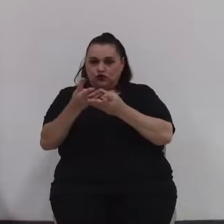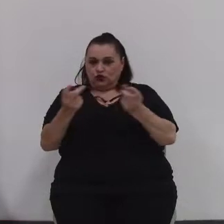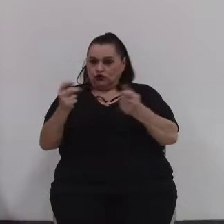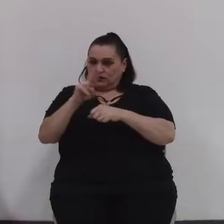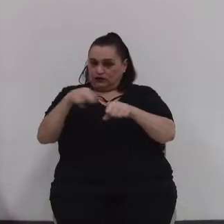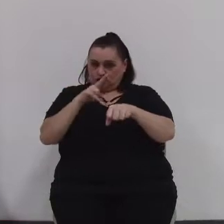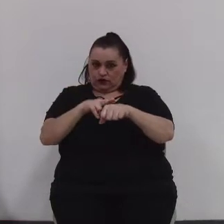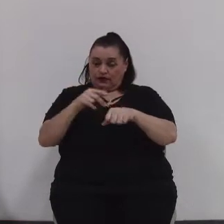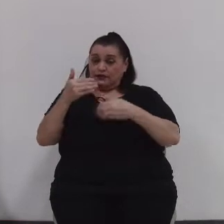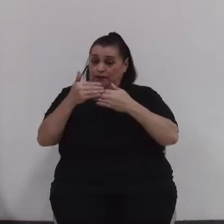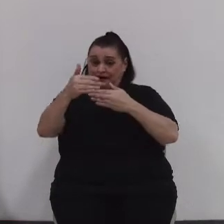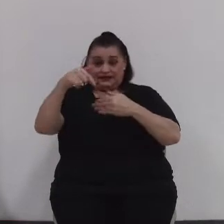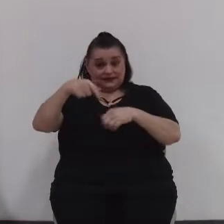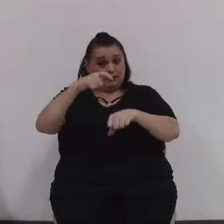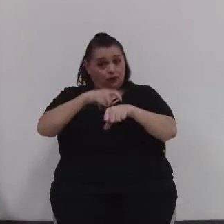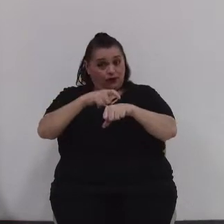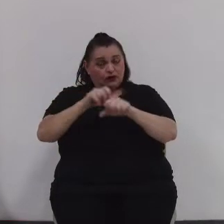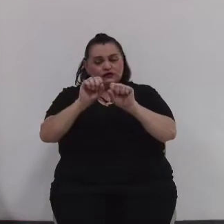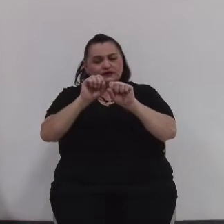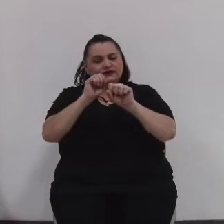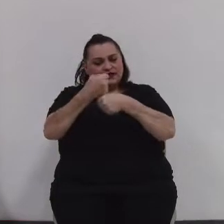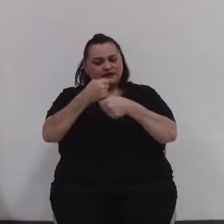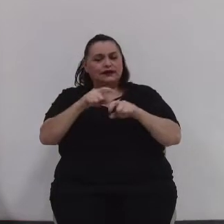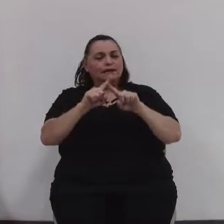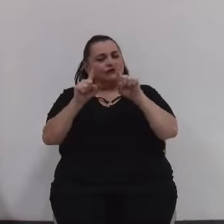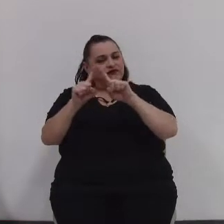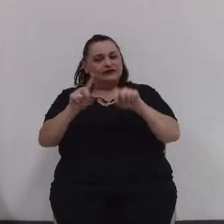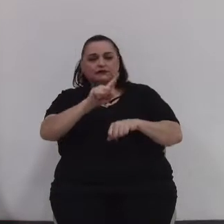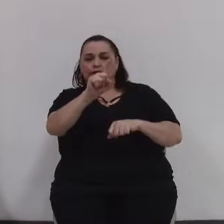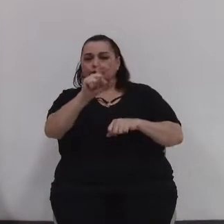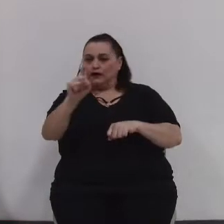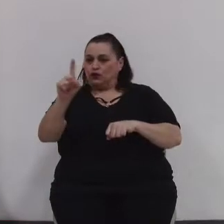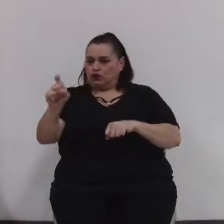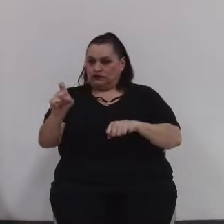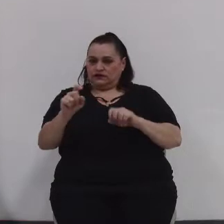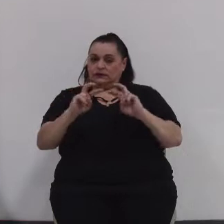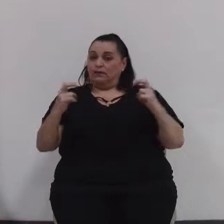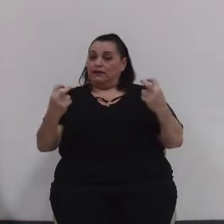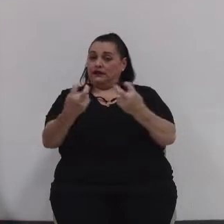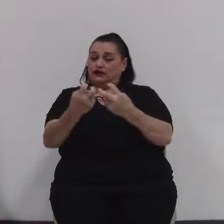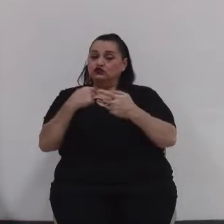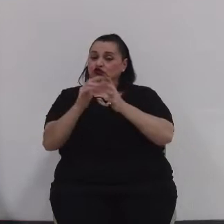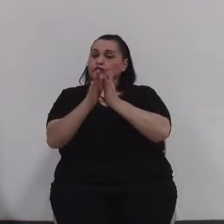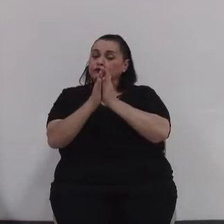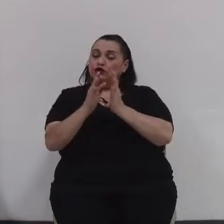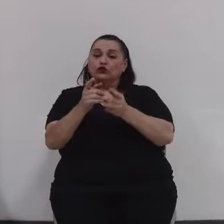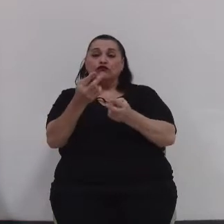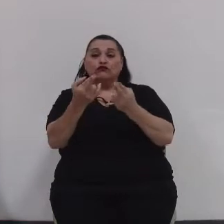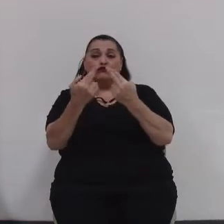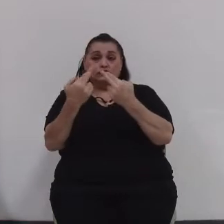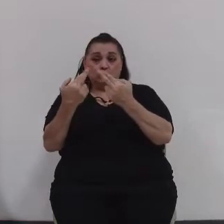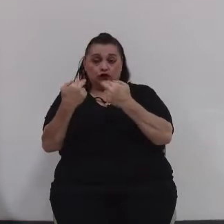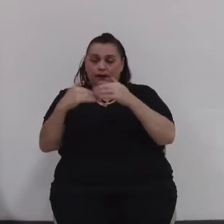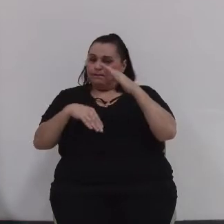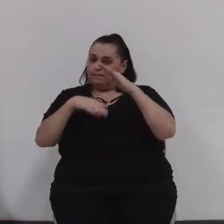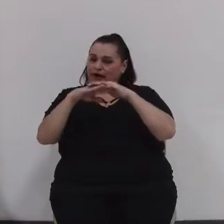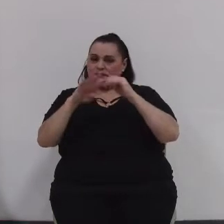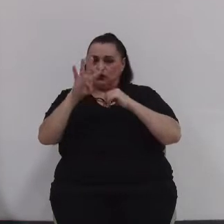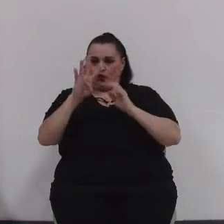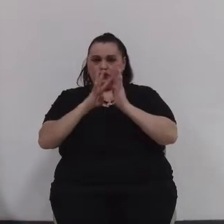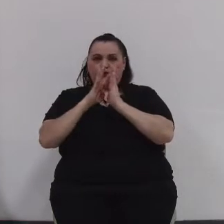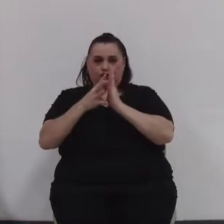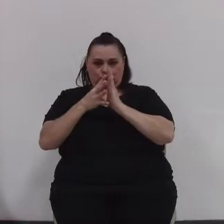este momento se hará una serie de preguntas a las personas panelistas que les ruego contestar cada una en un máximo de 4